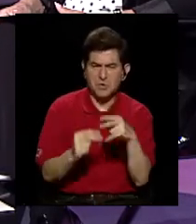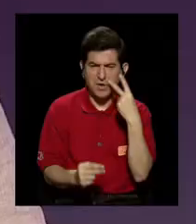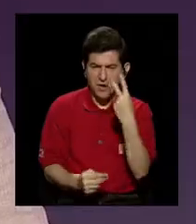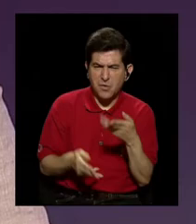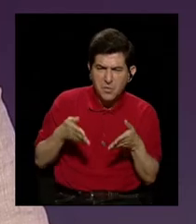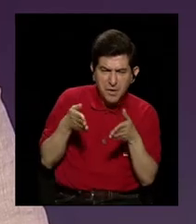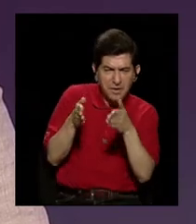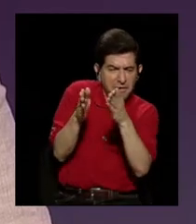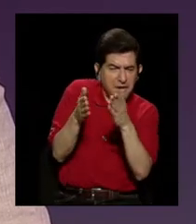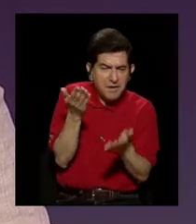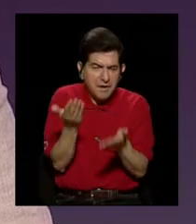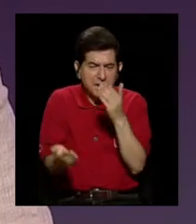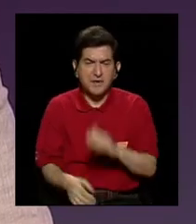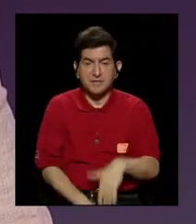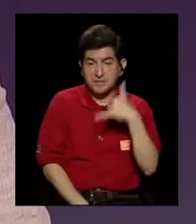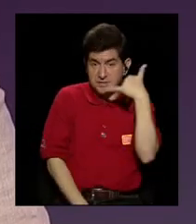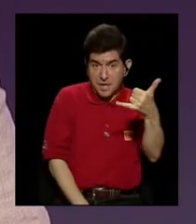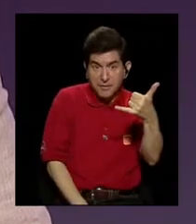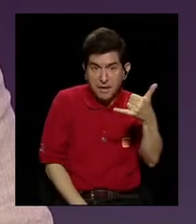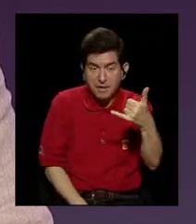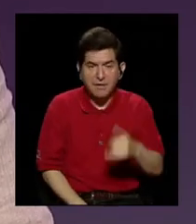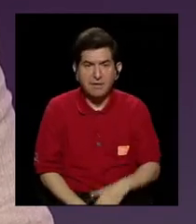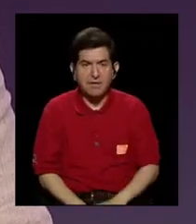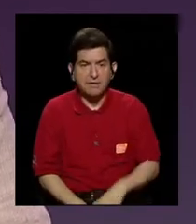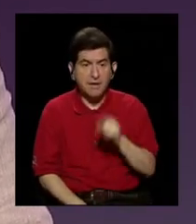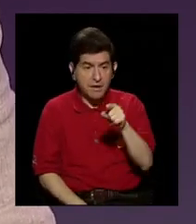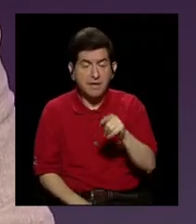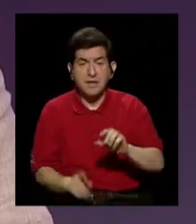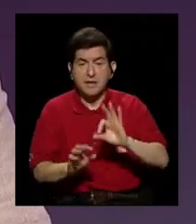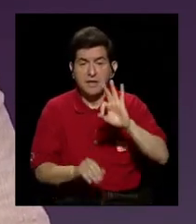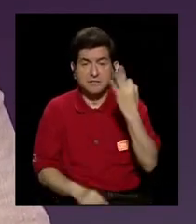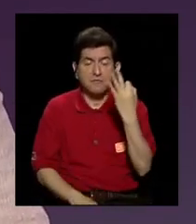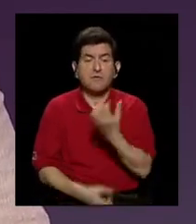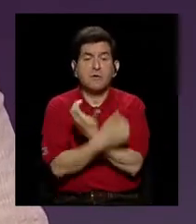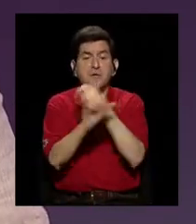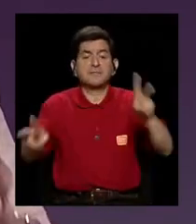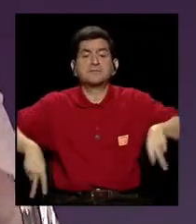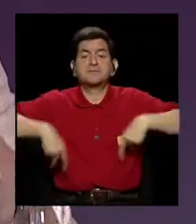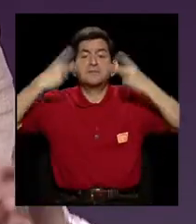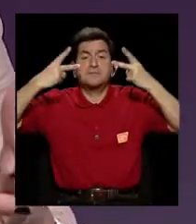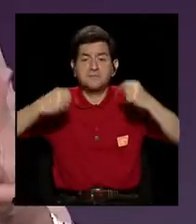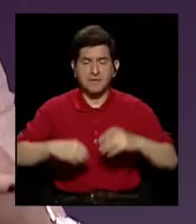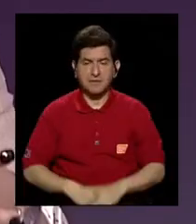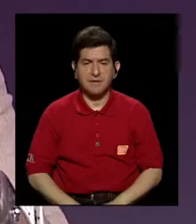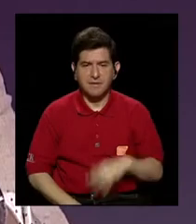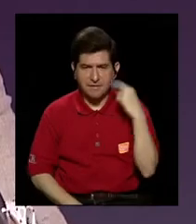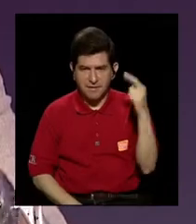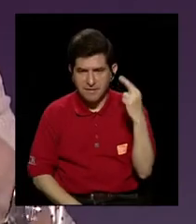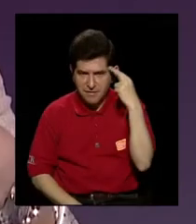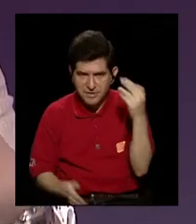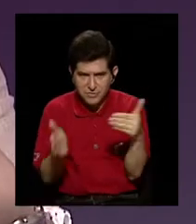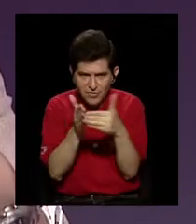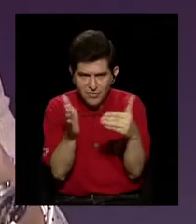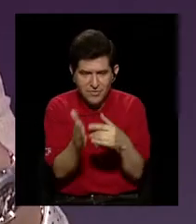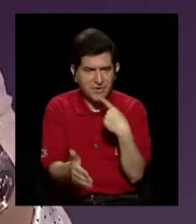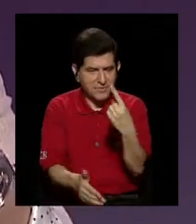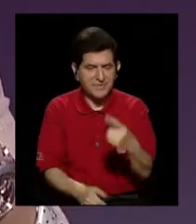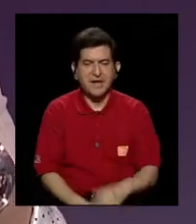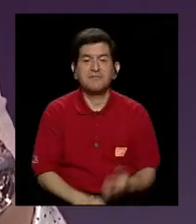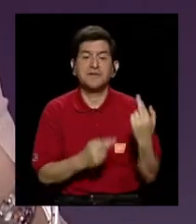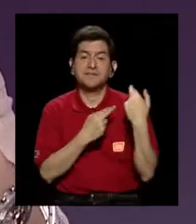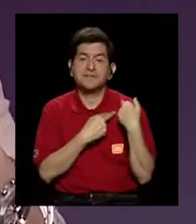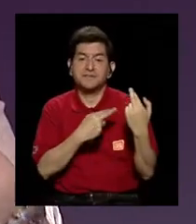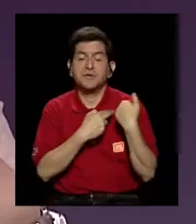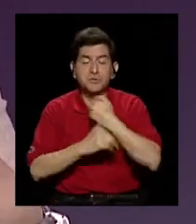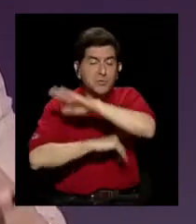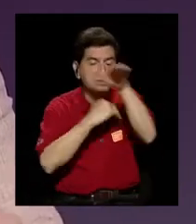calle, llaman y es así, han salvado vidas. Entonces, por eso volvemos y repetimos que es una responsabilidad